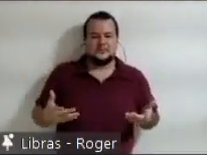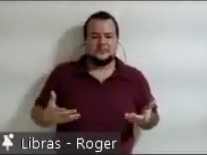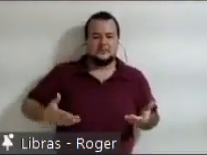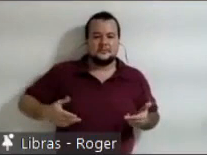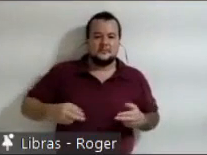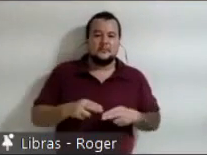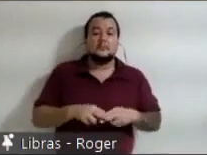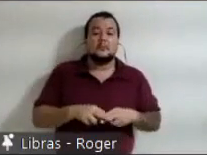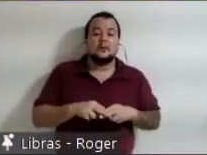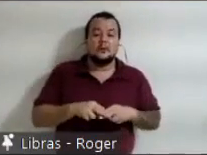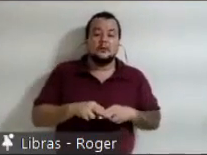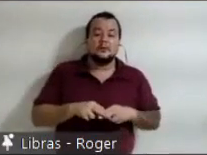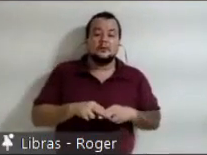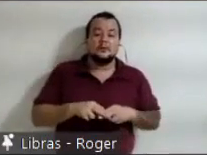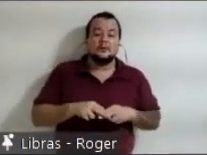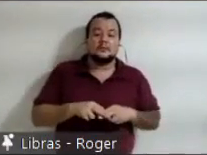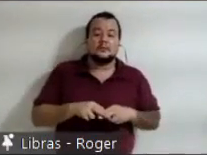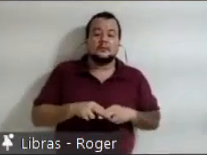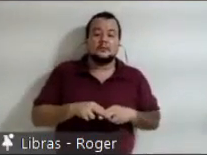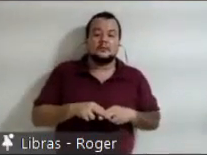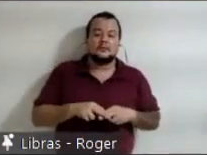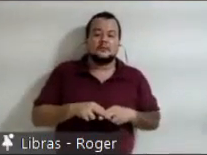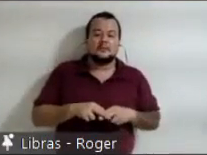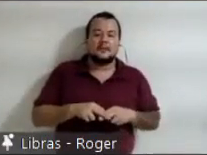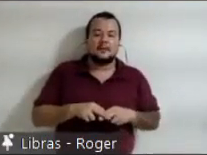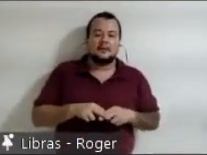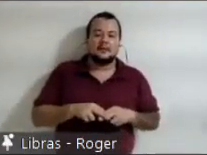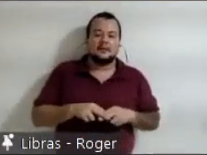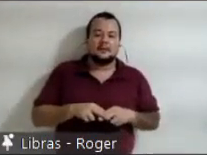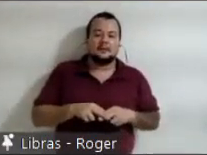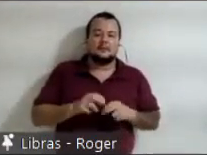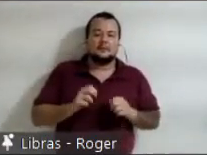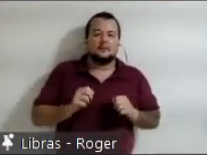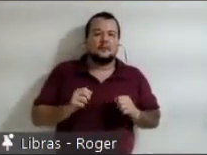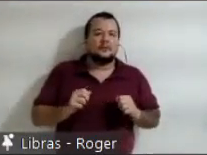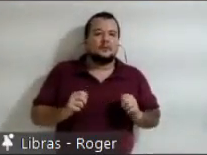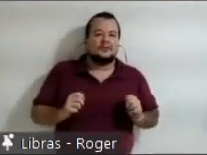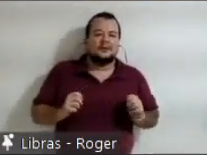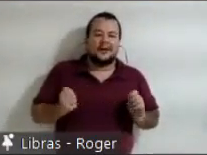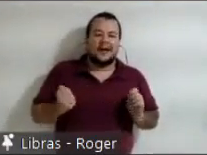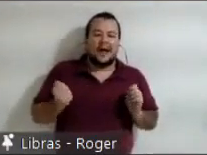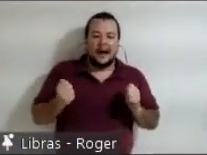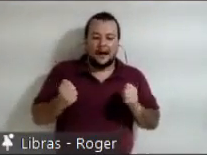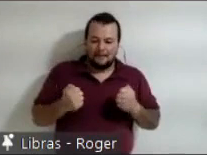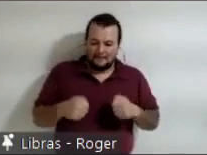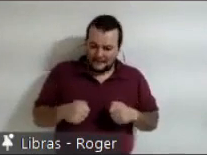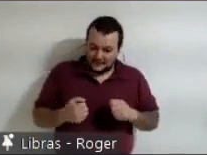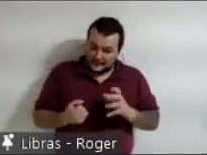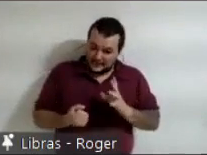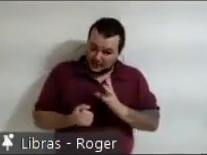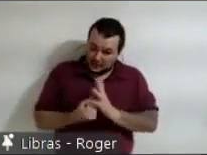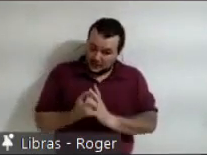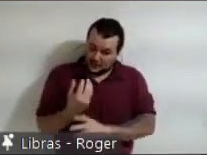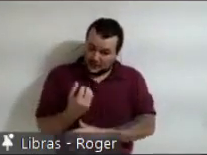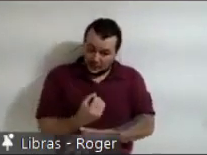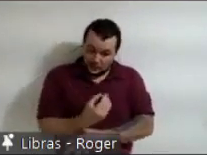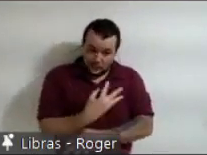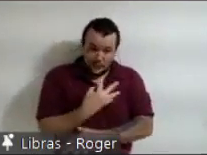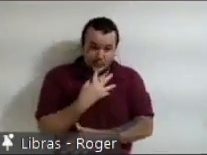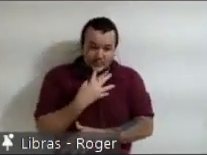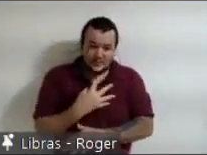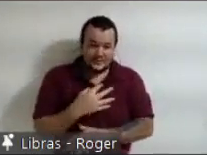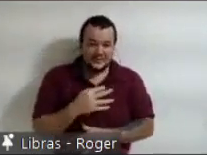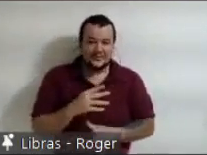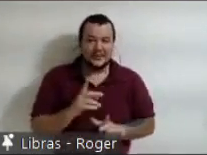es que el potencial de generación de nuevo conocimiento no depende de los profesores